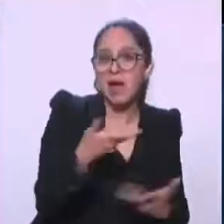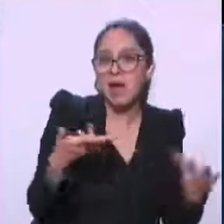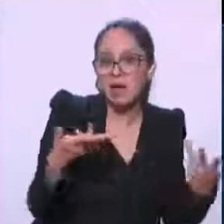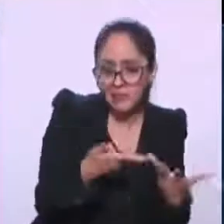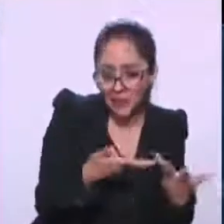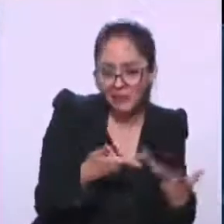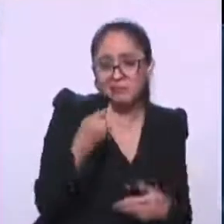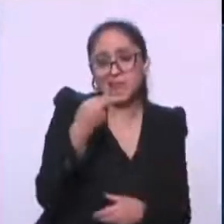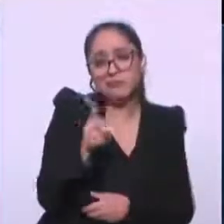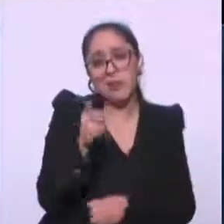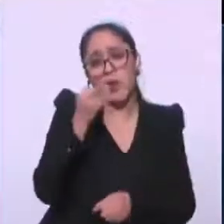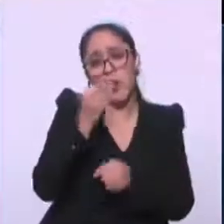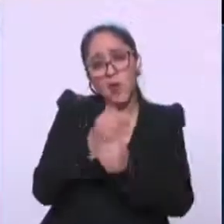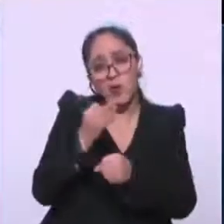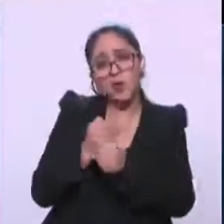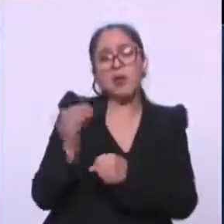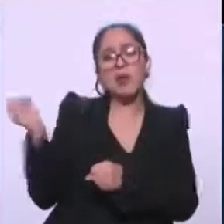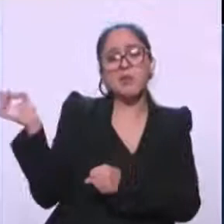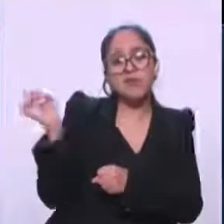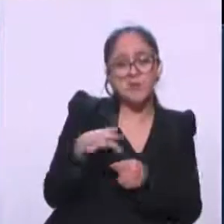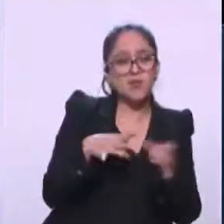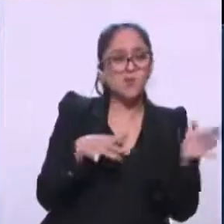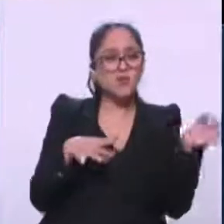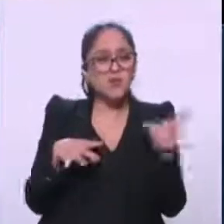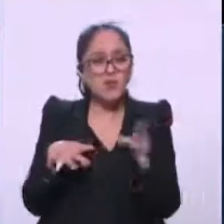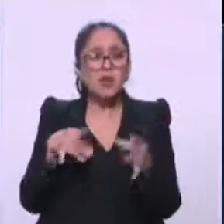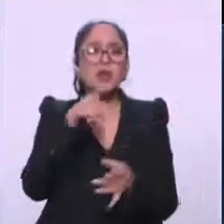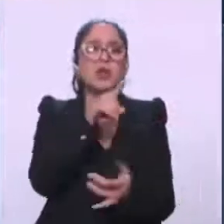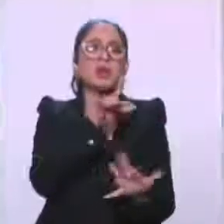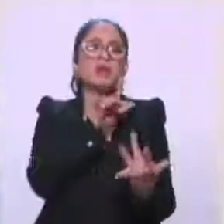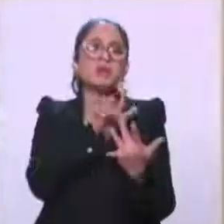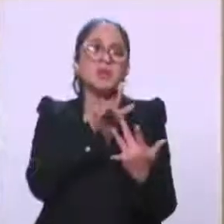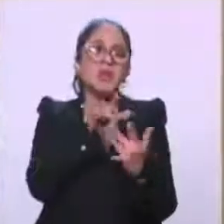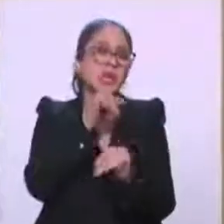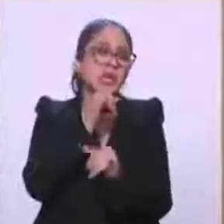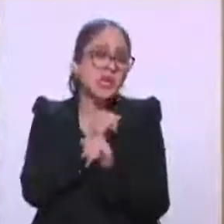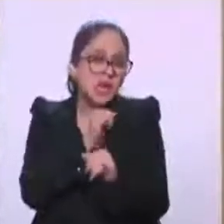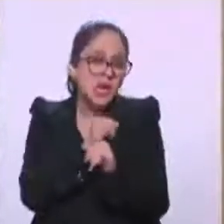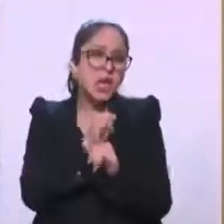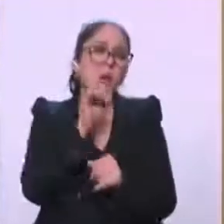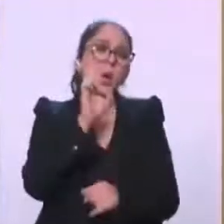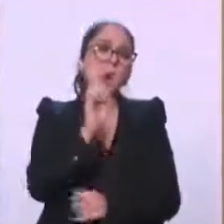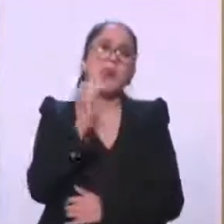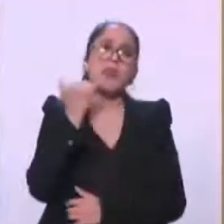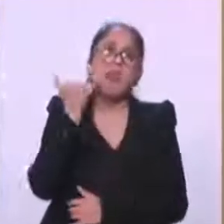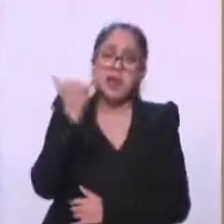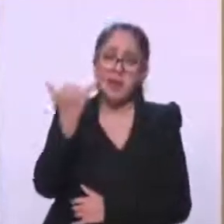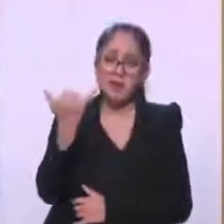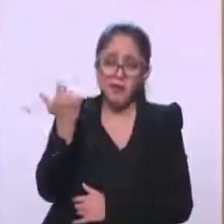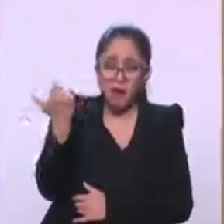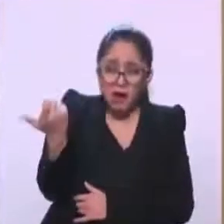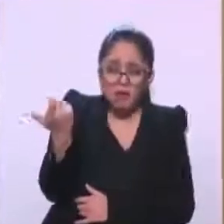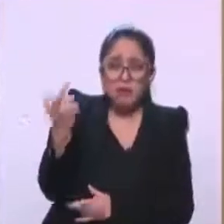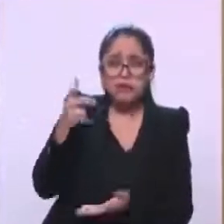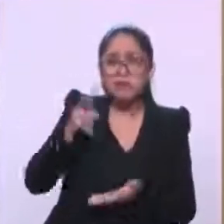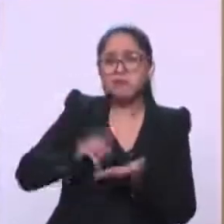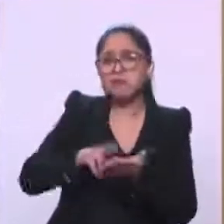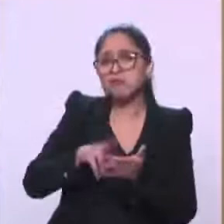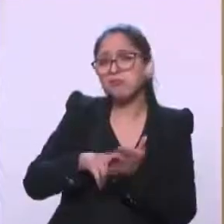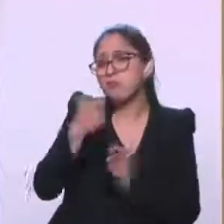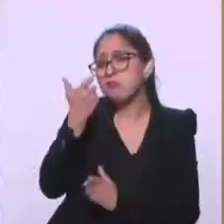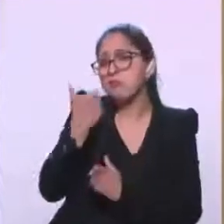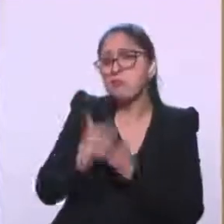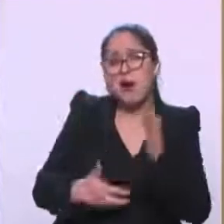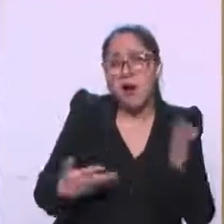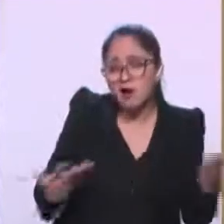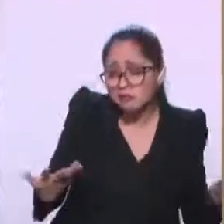lamentablemente todo lo que se está publicando es por internet o telefónico, que tiene un costo mínimo. La verdad es que siento ponerlo así, pero